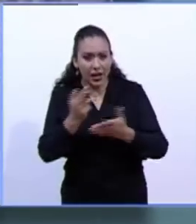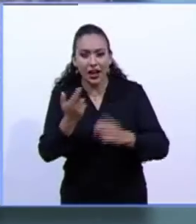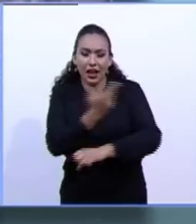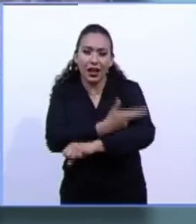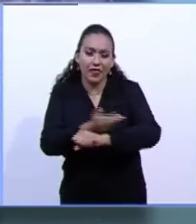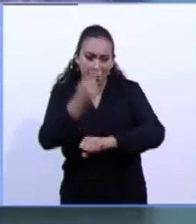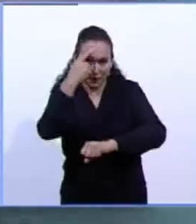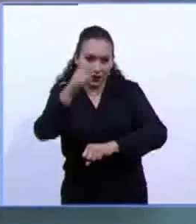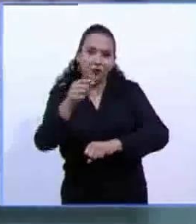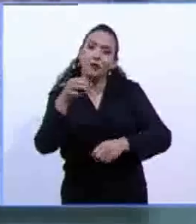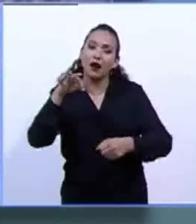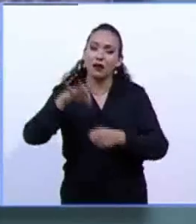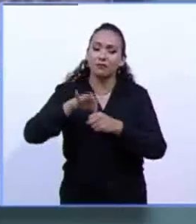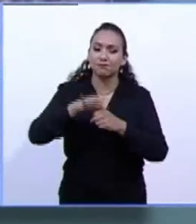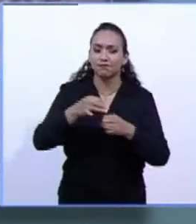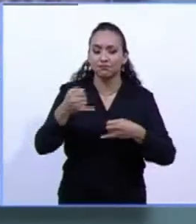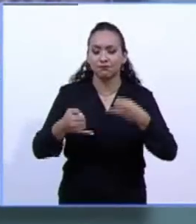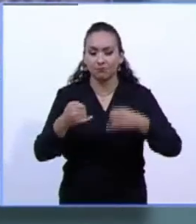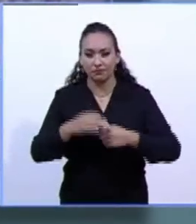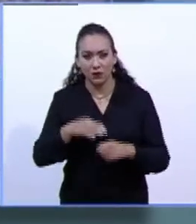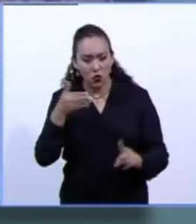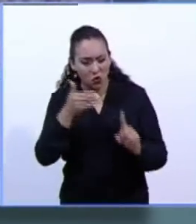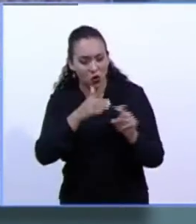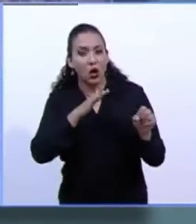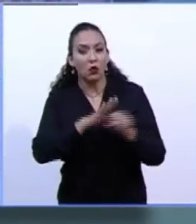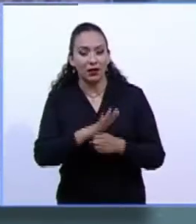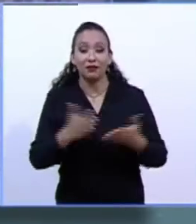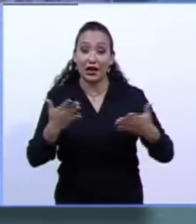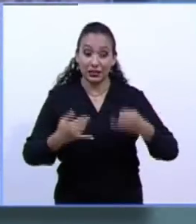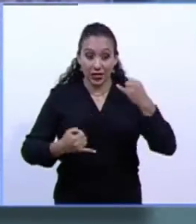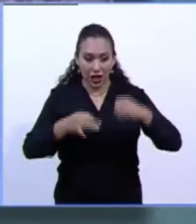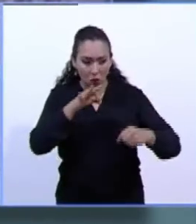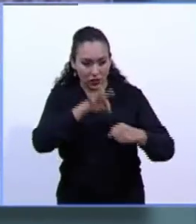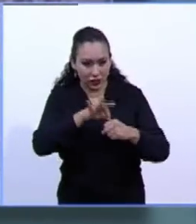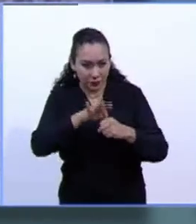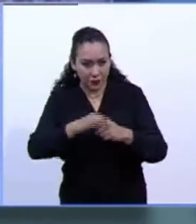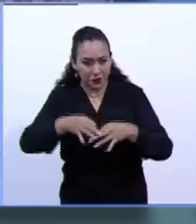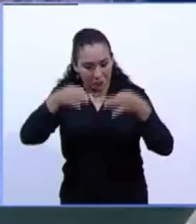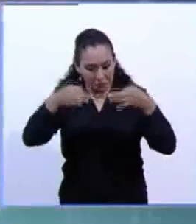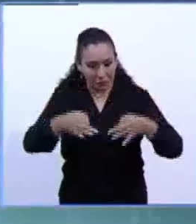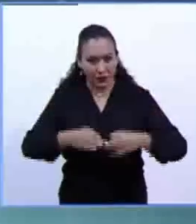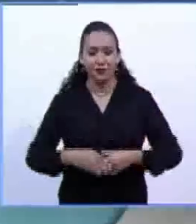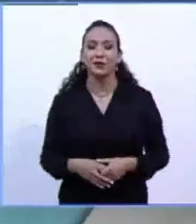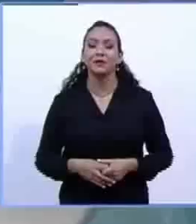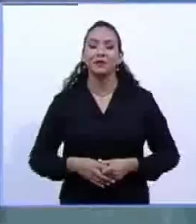Poder Judicial del Estado, con el objetivo de garantizar la legalidad y equidad del proceso.